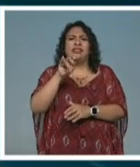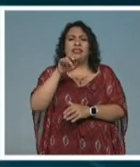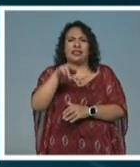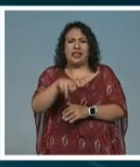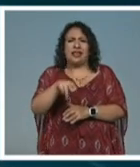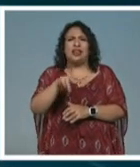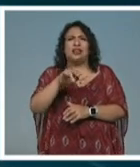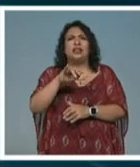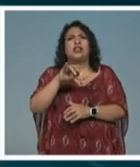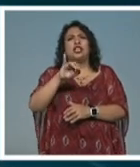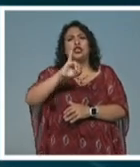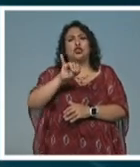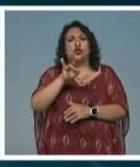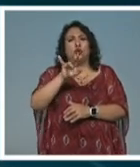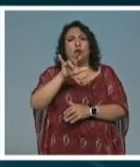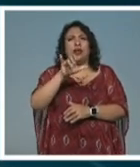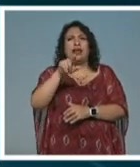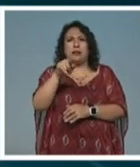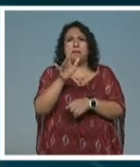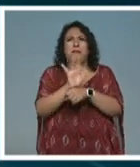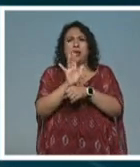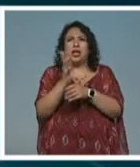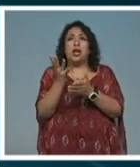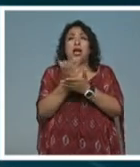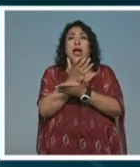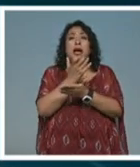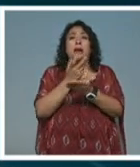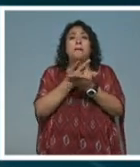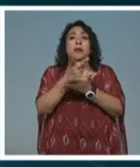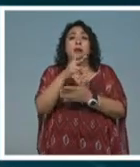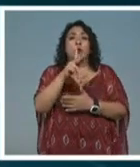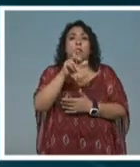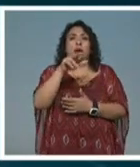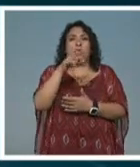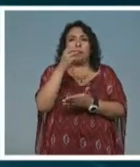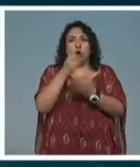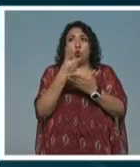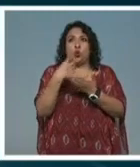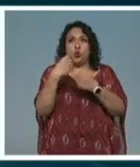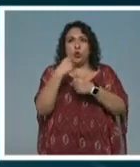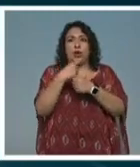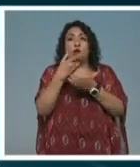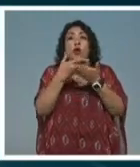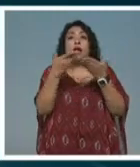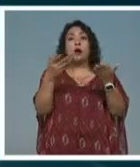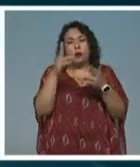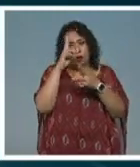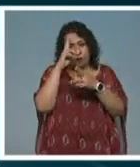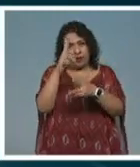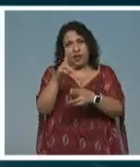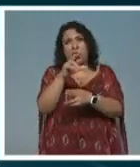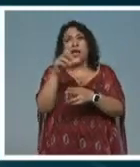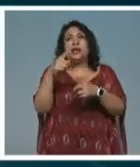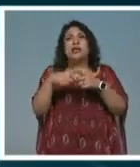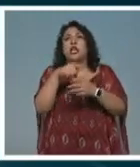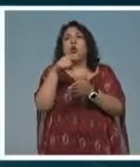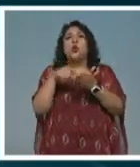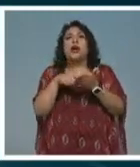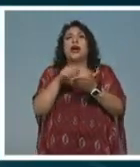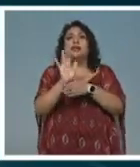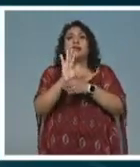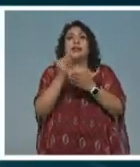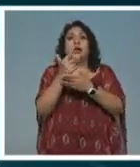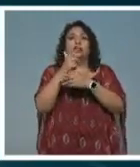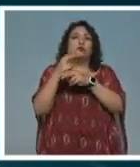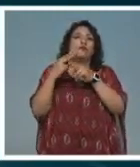Ducournau. Esta película ganó la Palma de Oro el año pasado. Este año rendirán homenaje a la Cineteca Nacional,